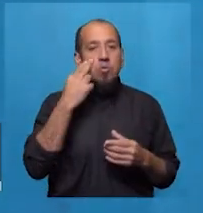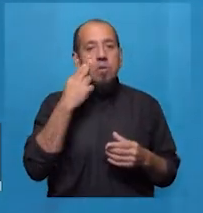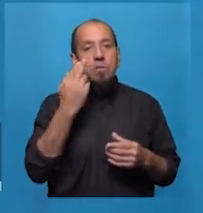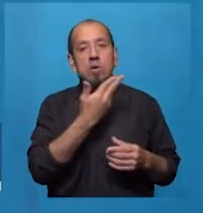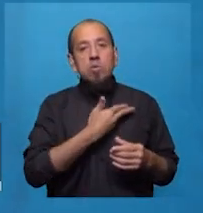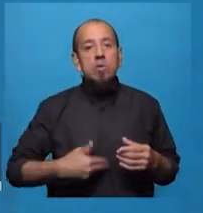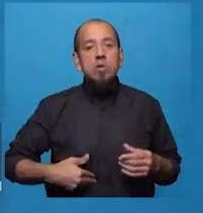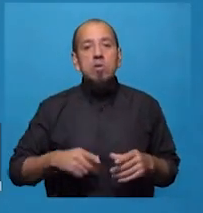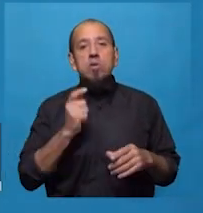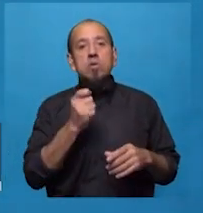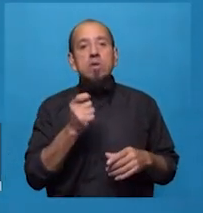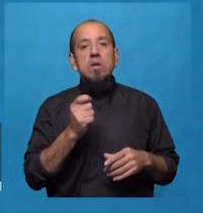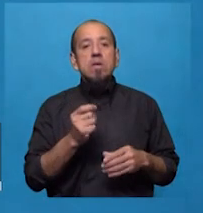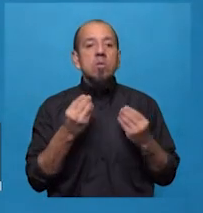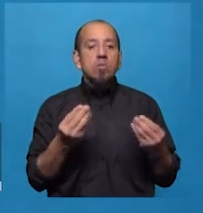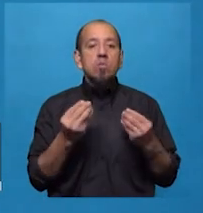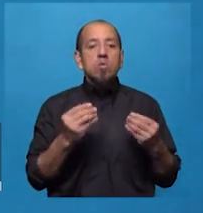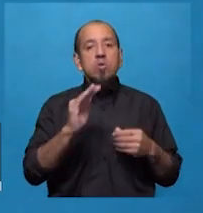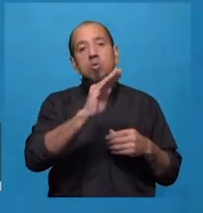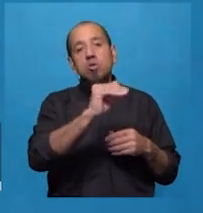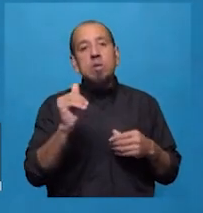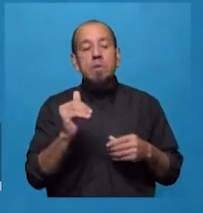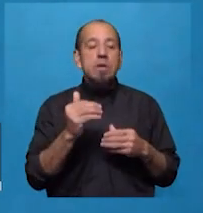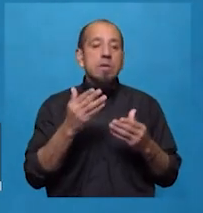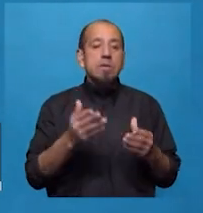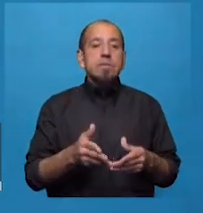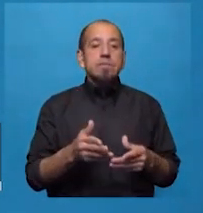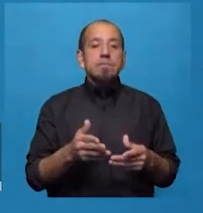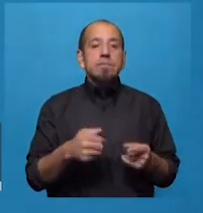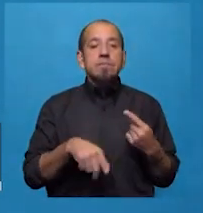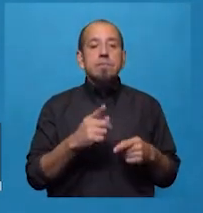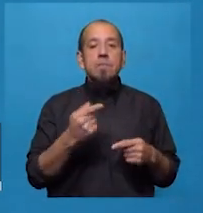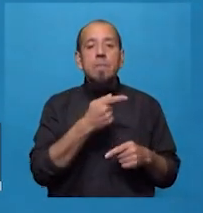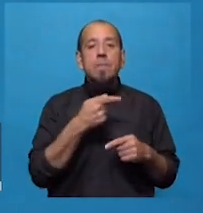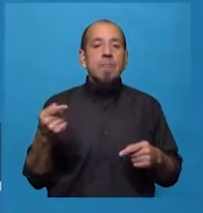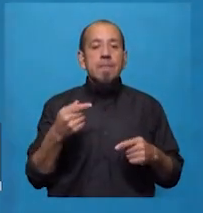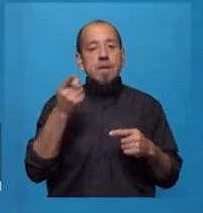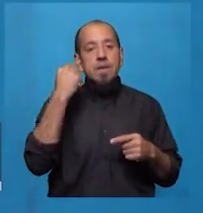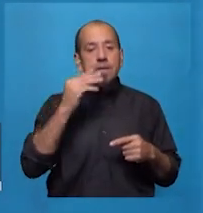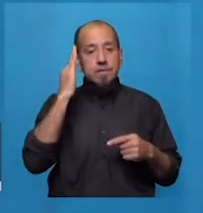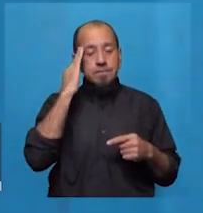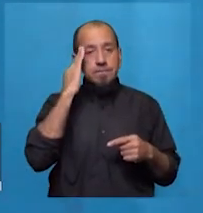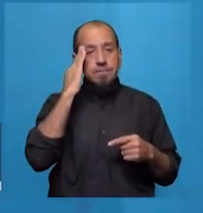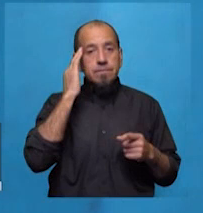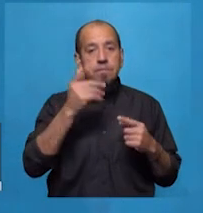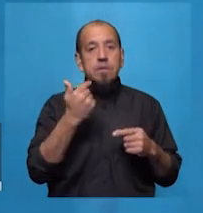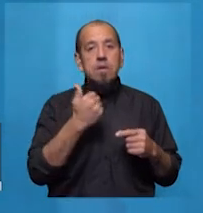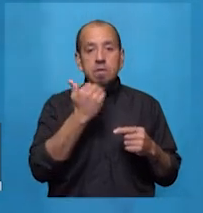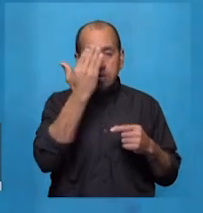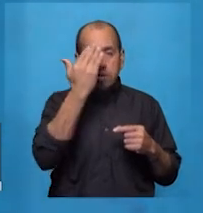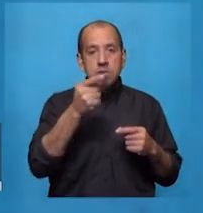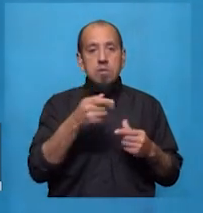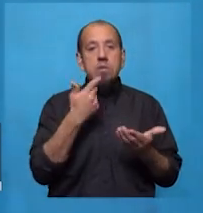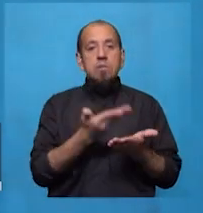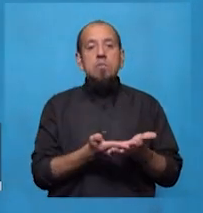quién cuándo y cómo lo interpela No eso hubo esa la semana pasada cuando se conoció que el frente amplio iba a proponer